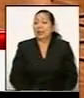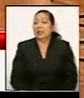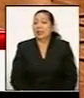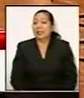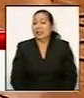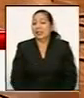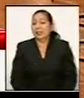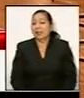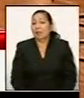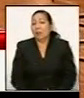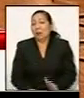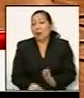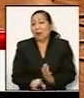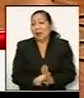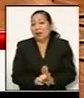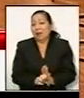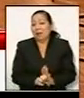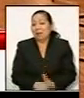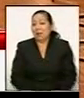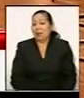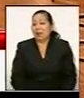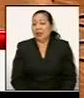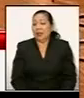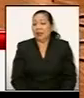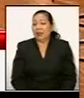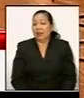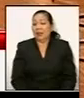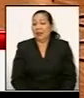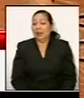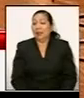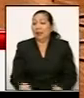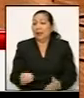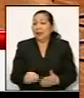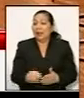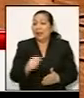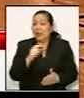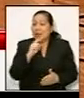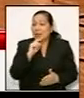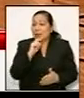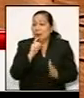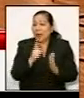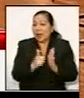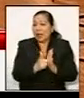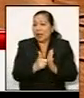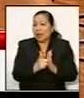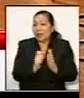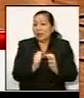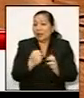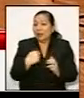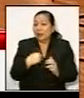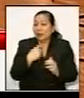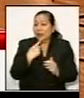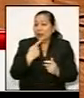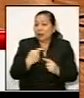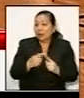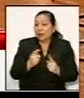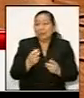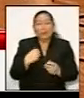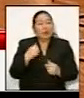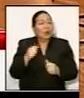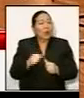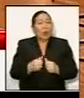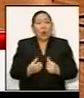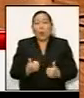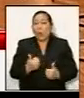por ejemplo en el vídeo las tiras a las condiciones de la mujer hay una ley específica que nosotros mencionamos en el currículo no recuerdo